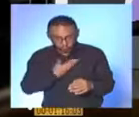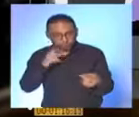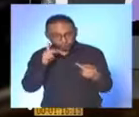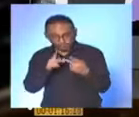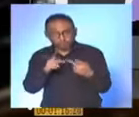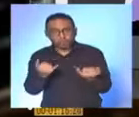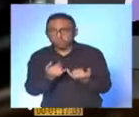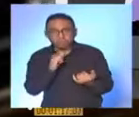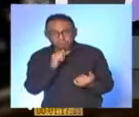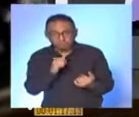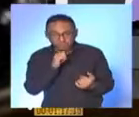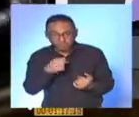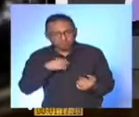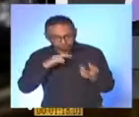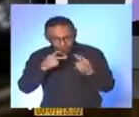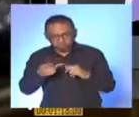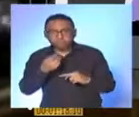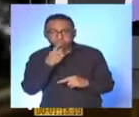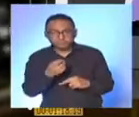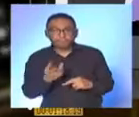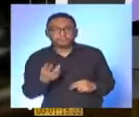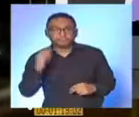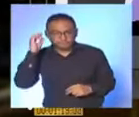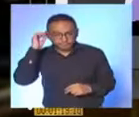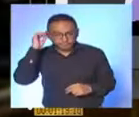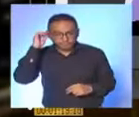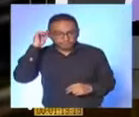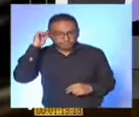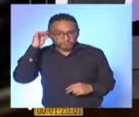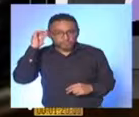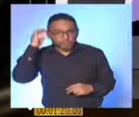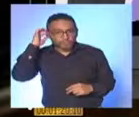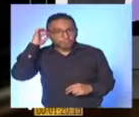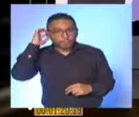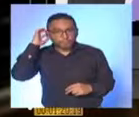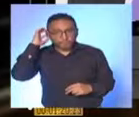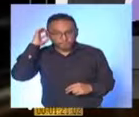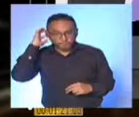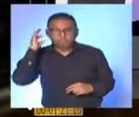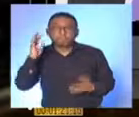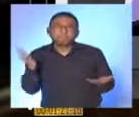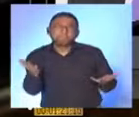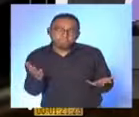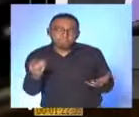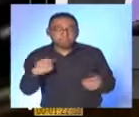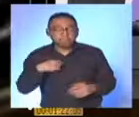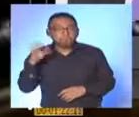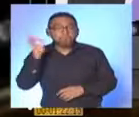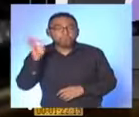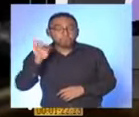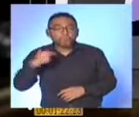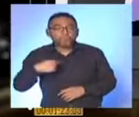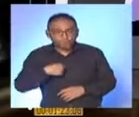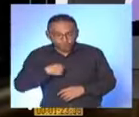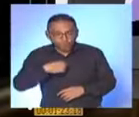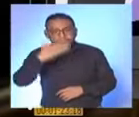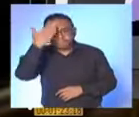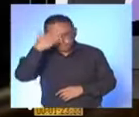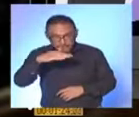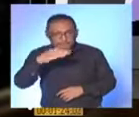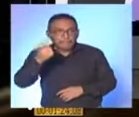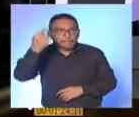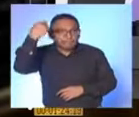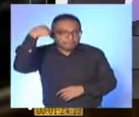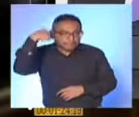Yo les decía al revés y les hacía esta reflexión. Oye, si yo estoy consciente de que hay